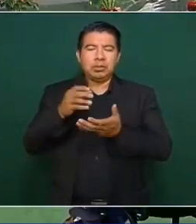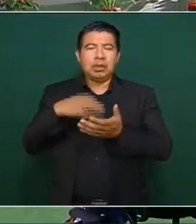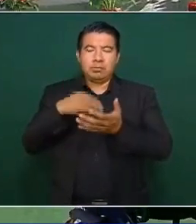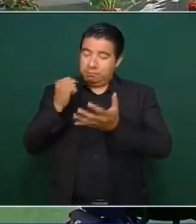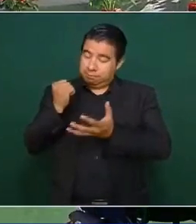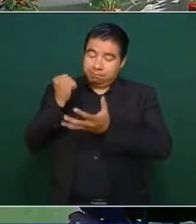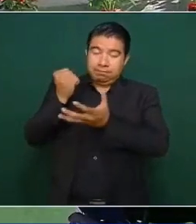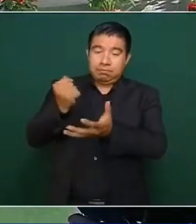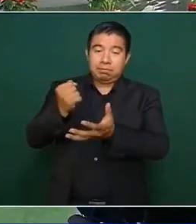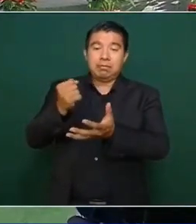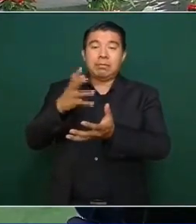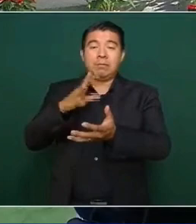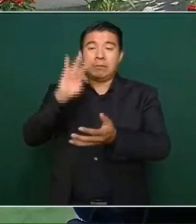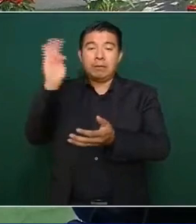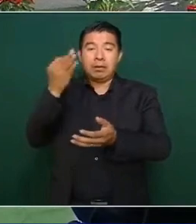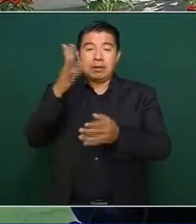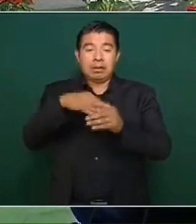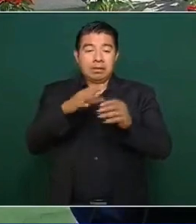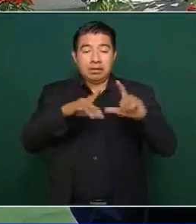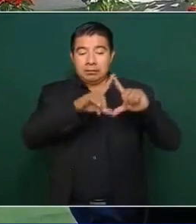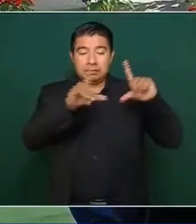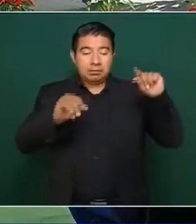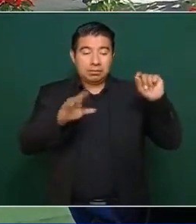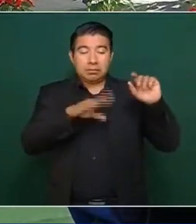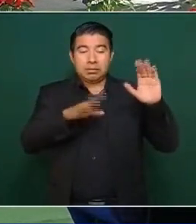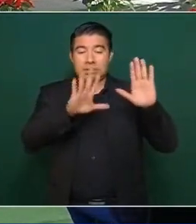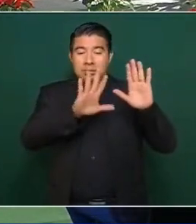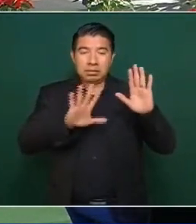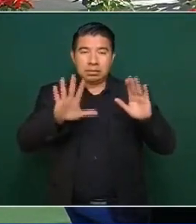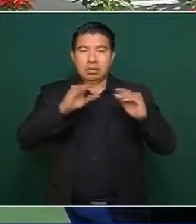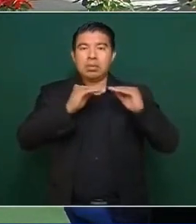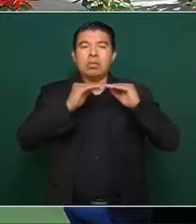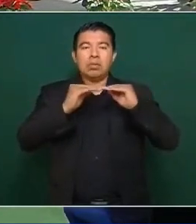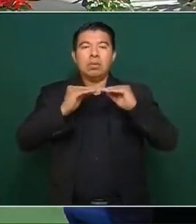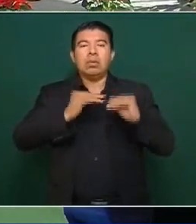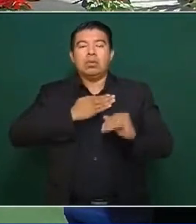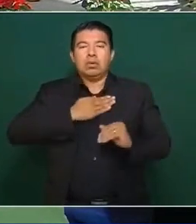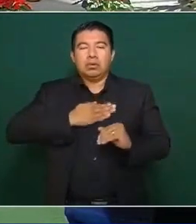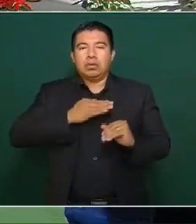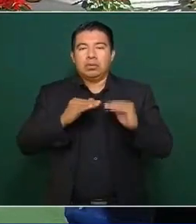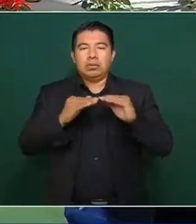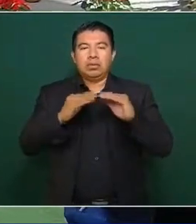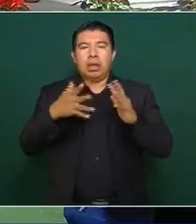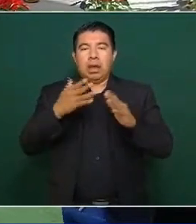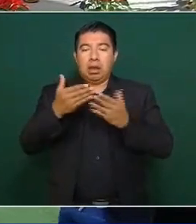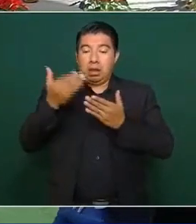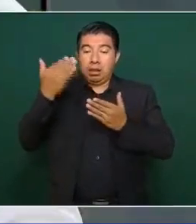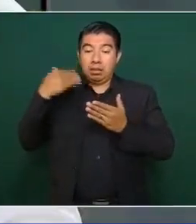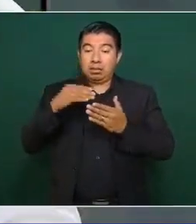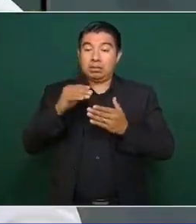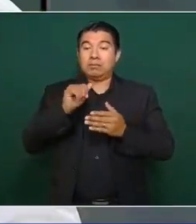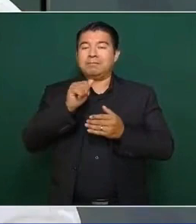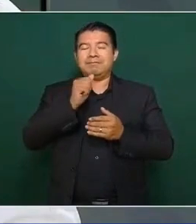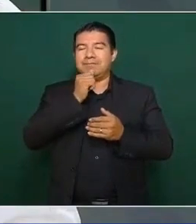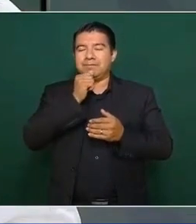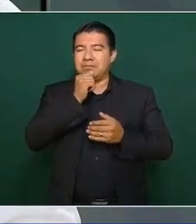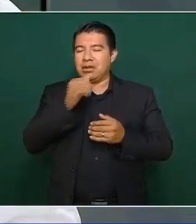federal a los estados. Nunca se había invertido tanto en el